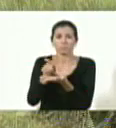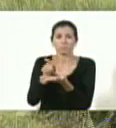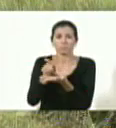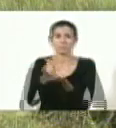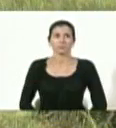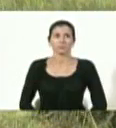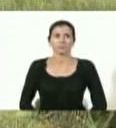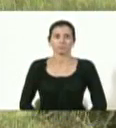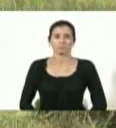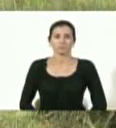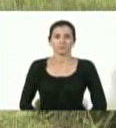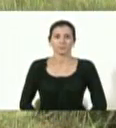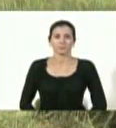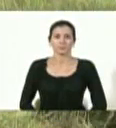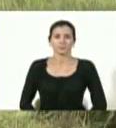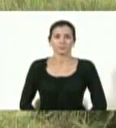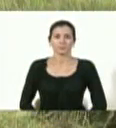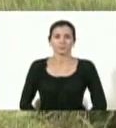Disparado.